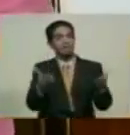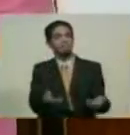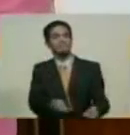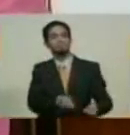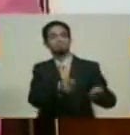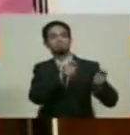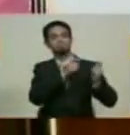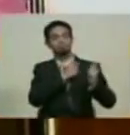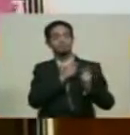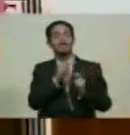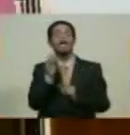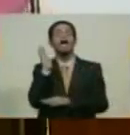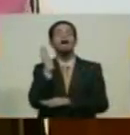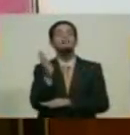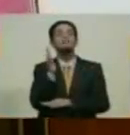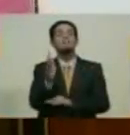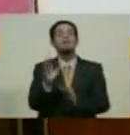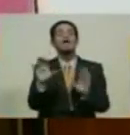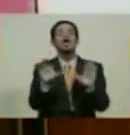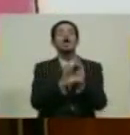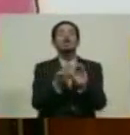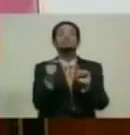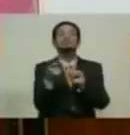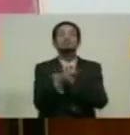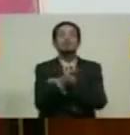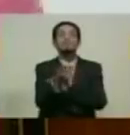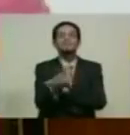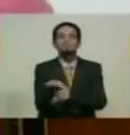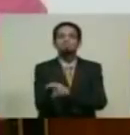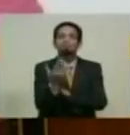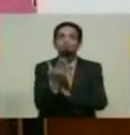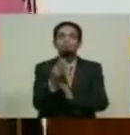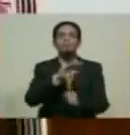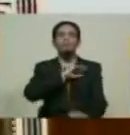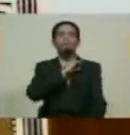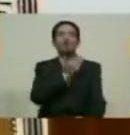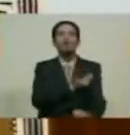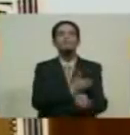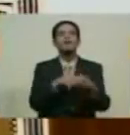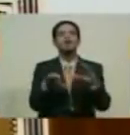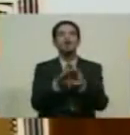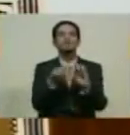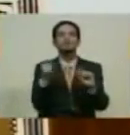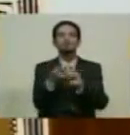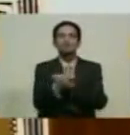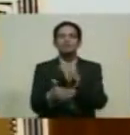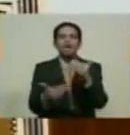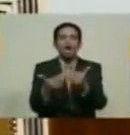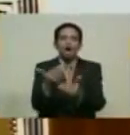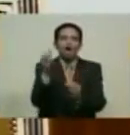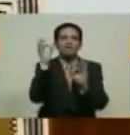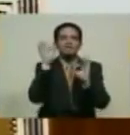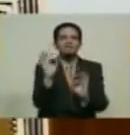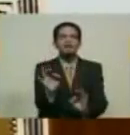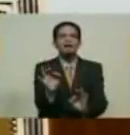como Asamblea Constituyente cuando activaste el poder constituyente originario.